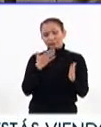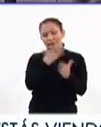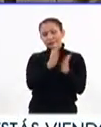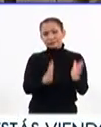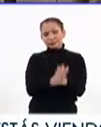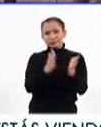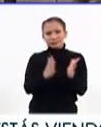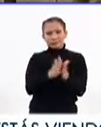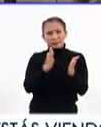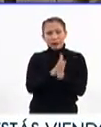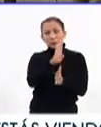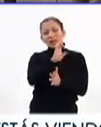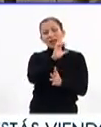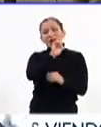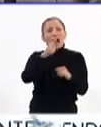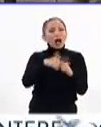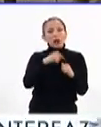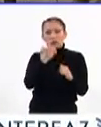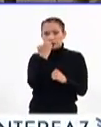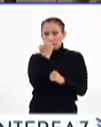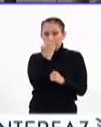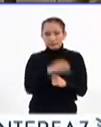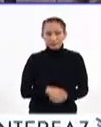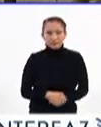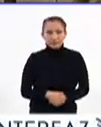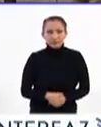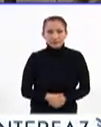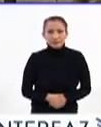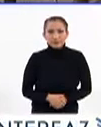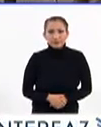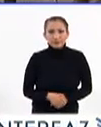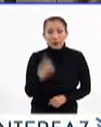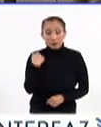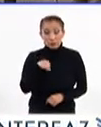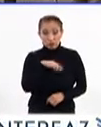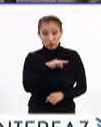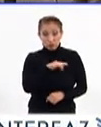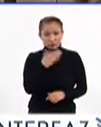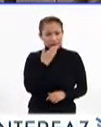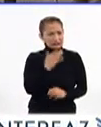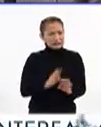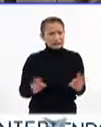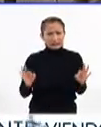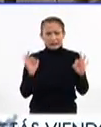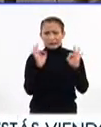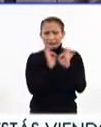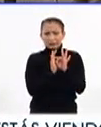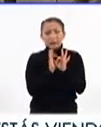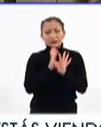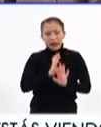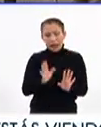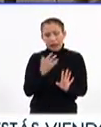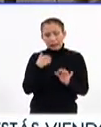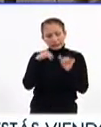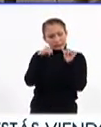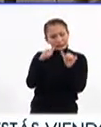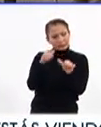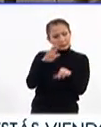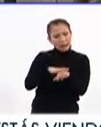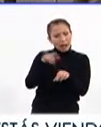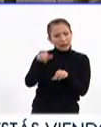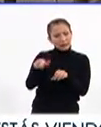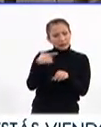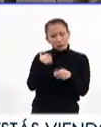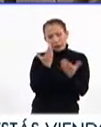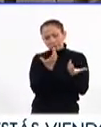participen becados en alguna escuela. ¿Sí? Para nosotros es bien importante, por eso ya estamos poniendo mucho énfasis en